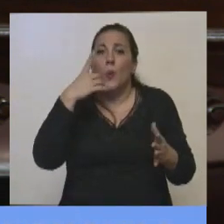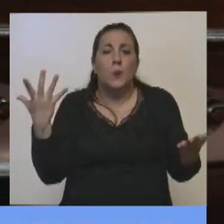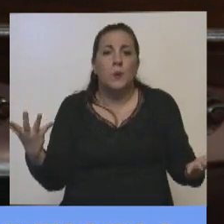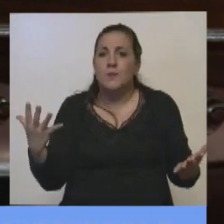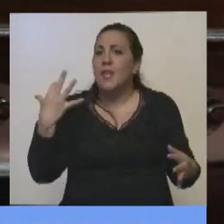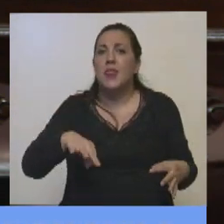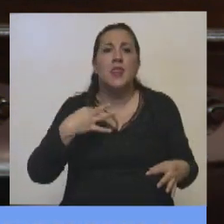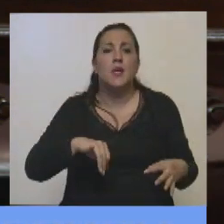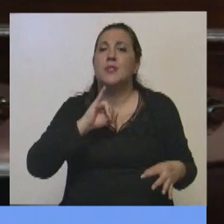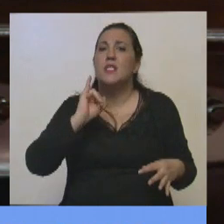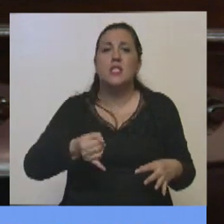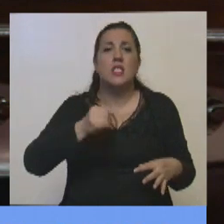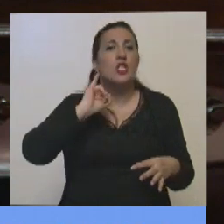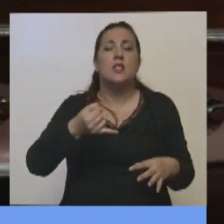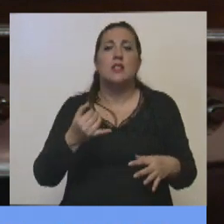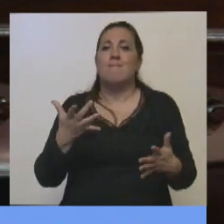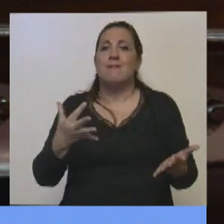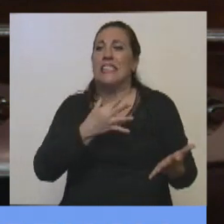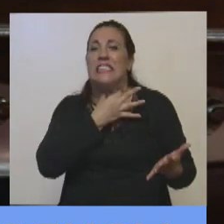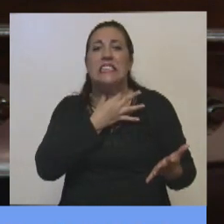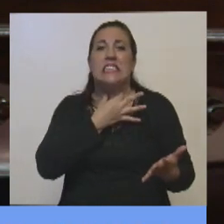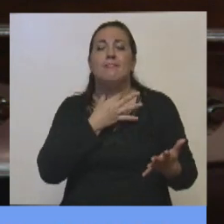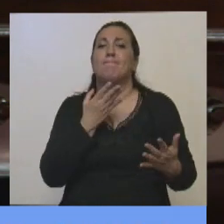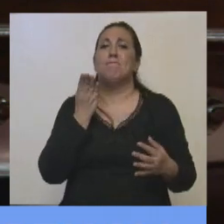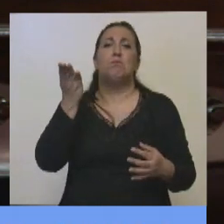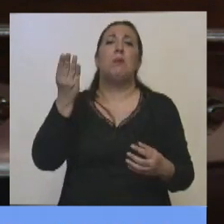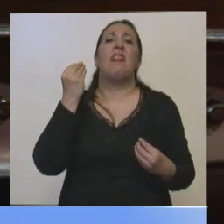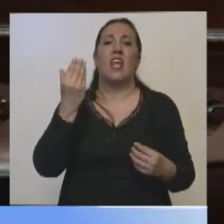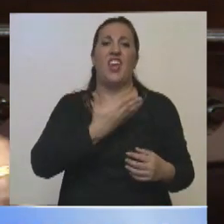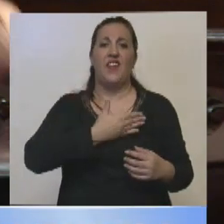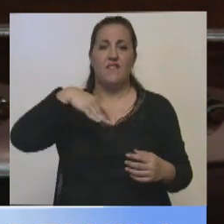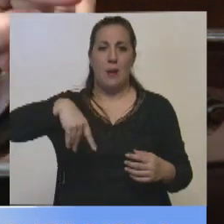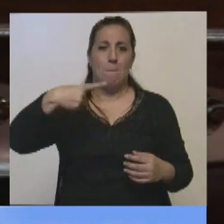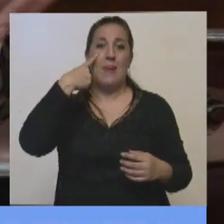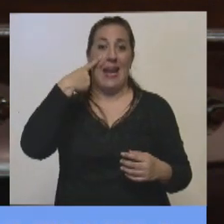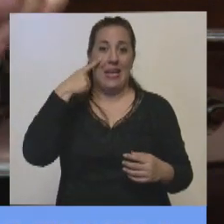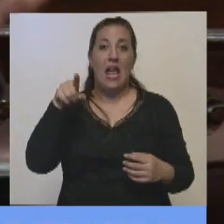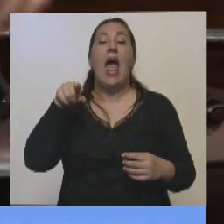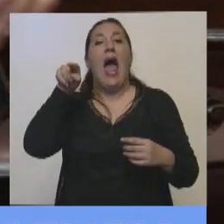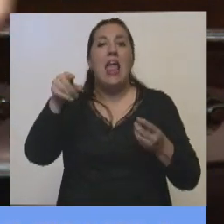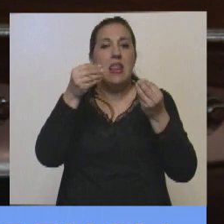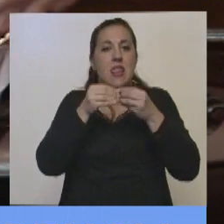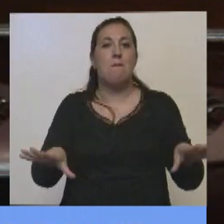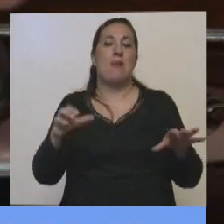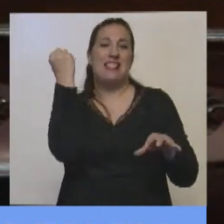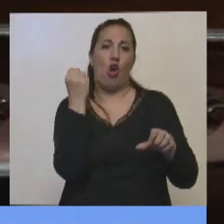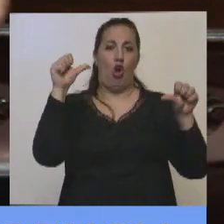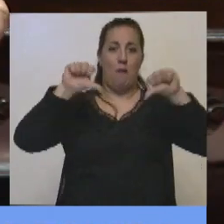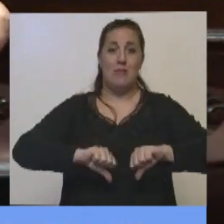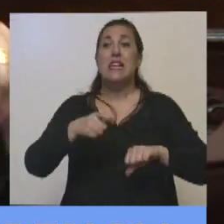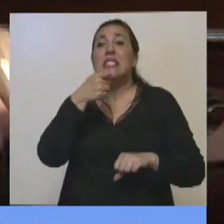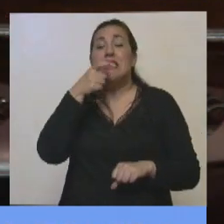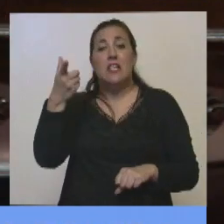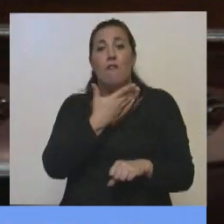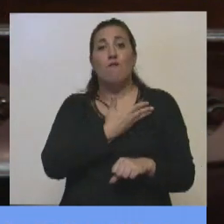que ir a ese prestamista de última instancia que es el fondo monetario internacional- es decir ahí empieza el default porque si el fondo